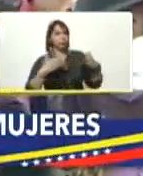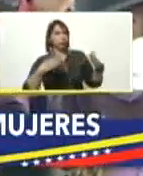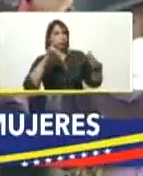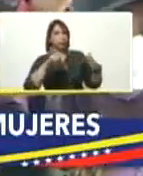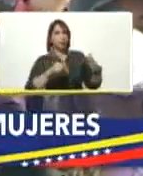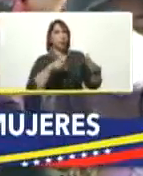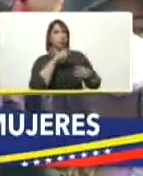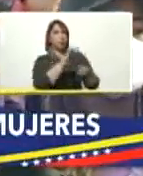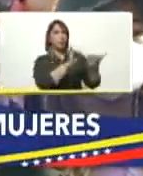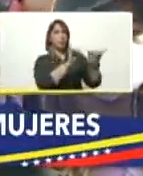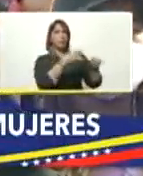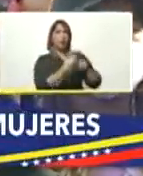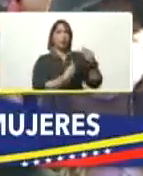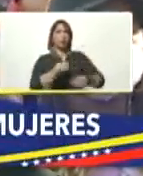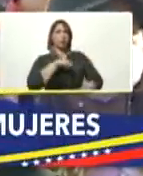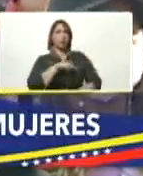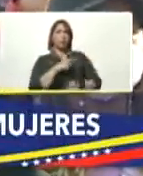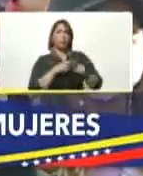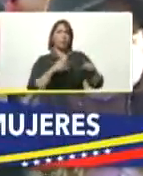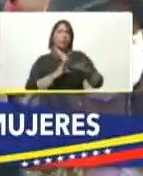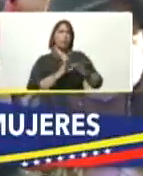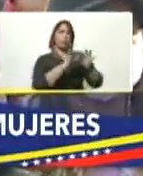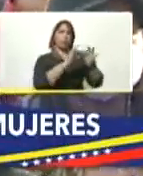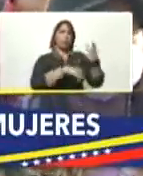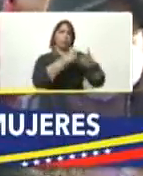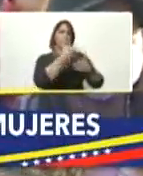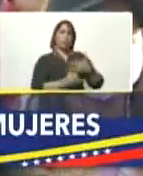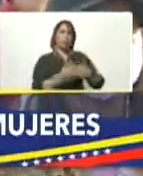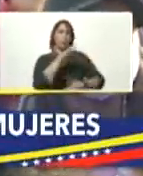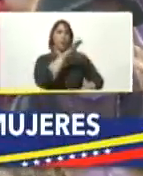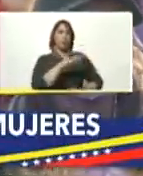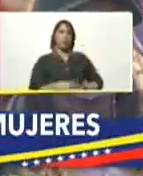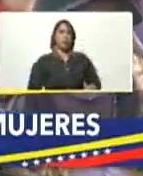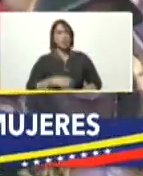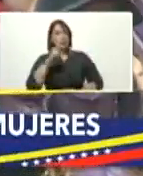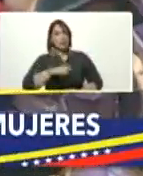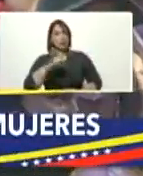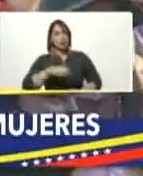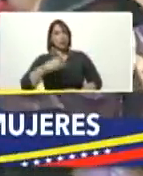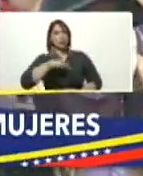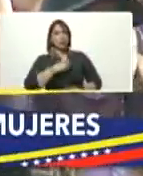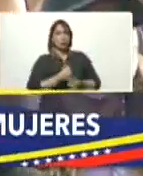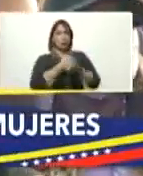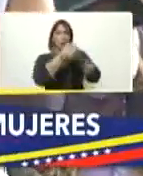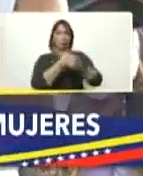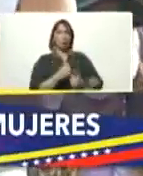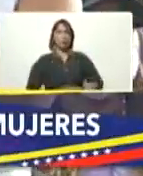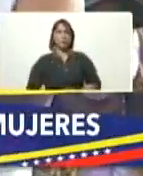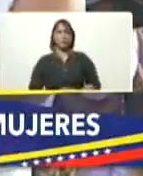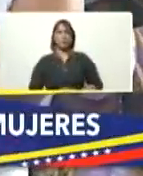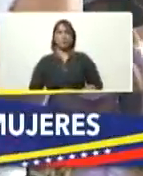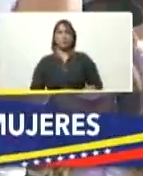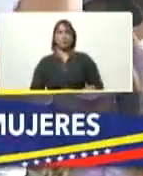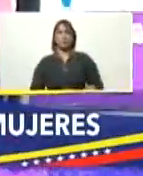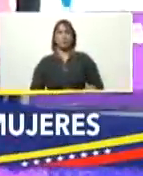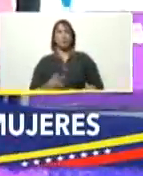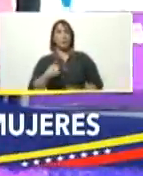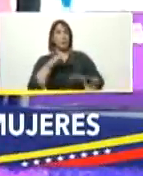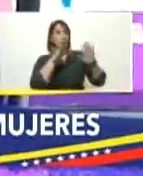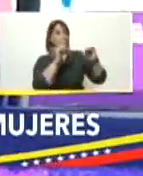lo hace con nosotras, para consolidar este proyecto país que necesitamos y que queremos. Me